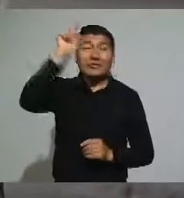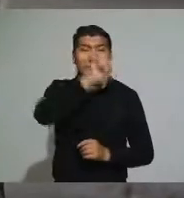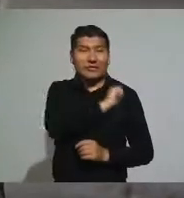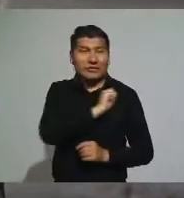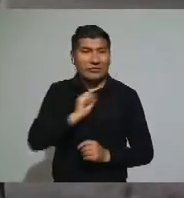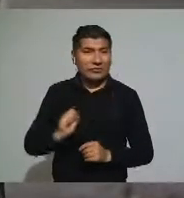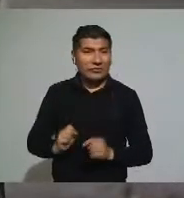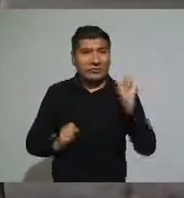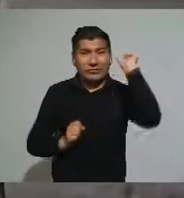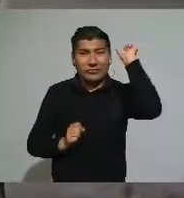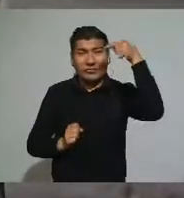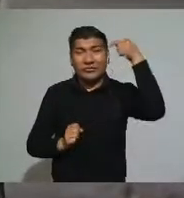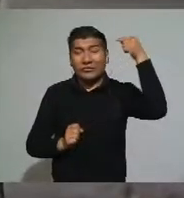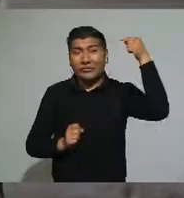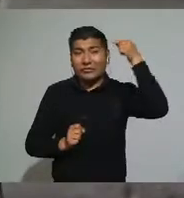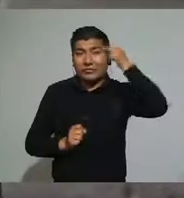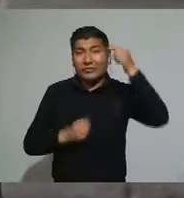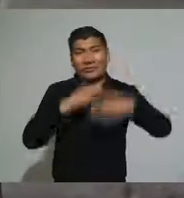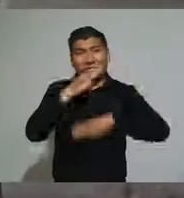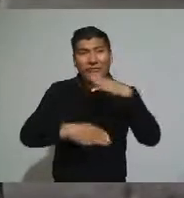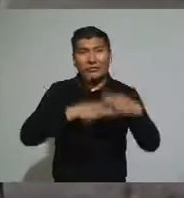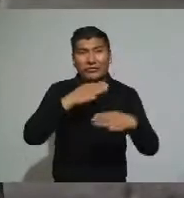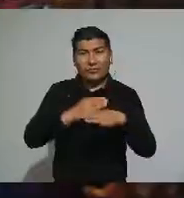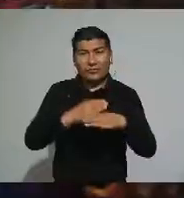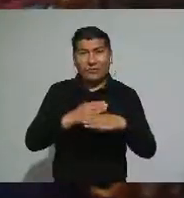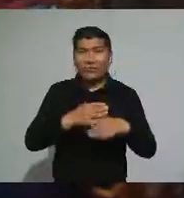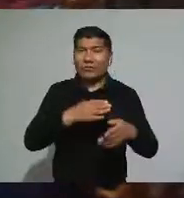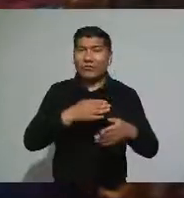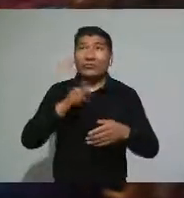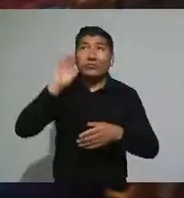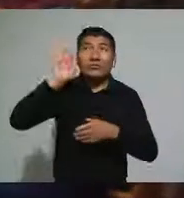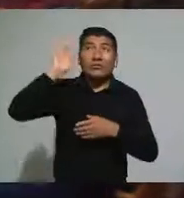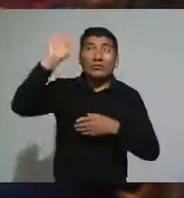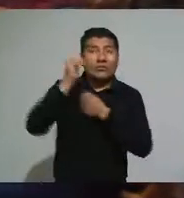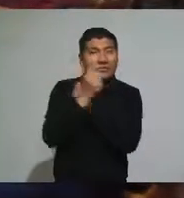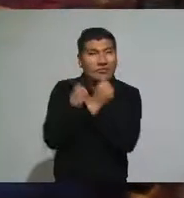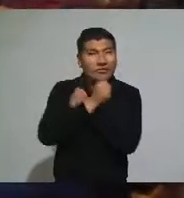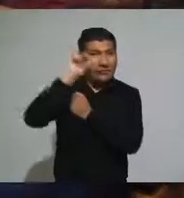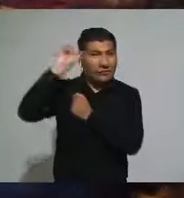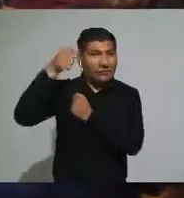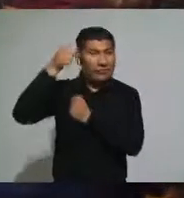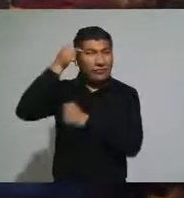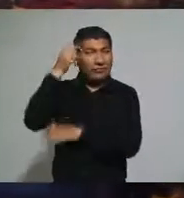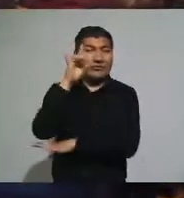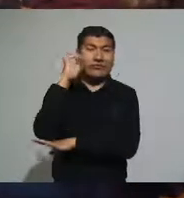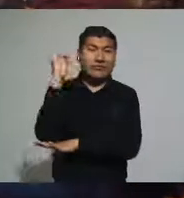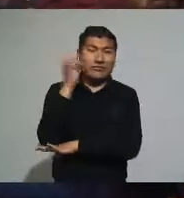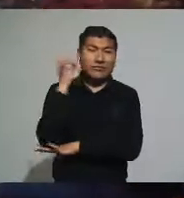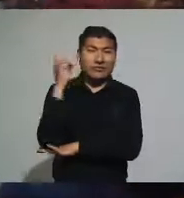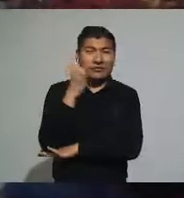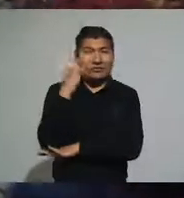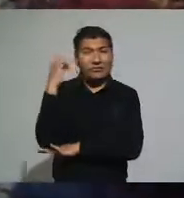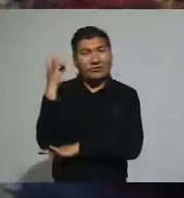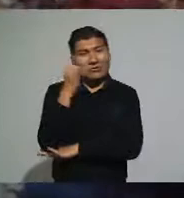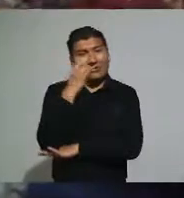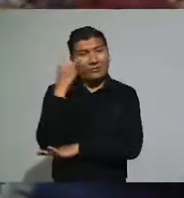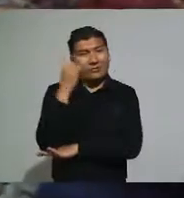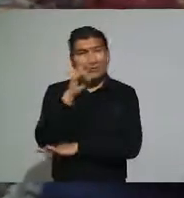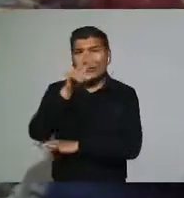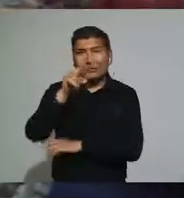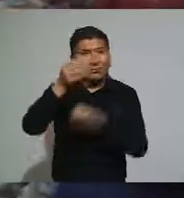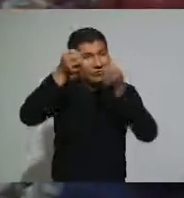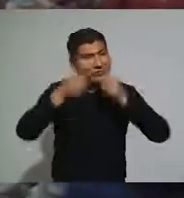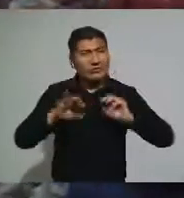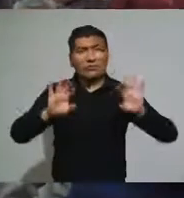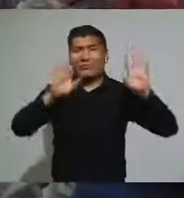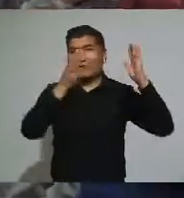quien gobierne la tierra, quien sea su amor quien gobierne Bolivia. No perdamos